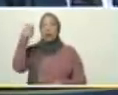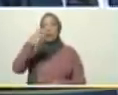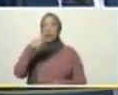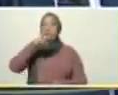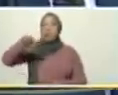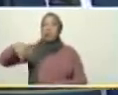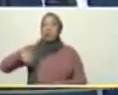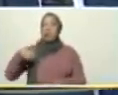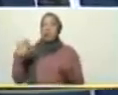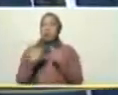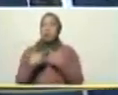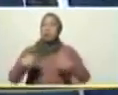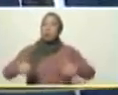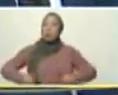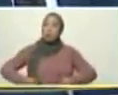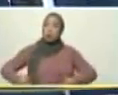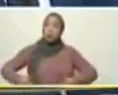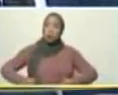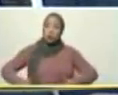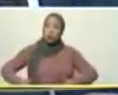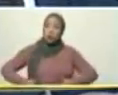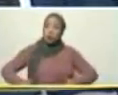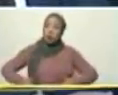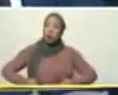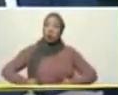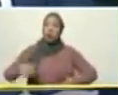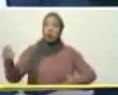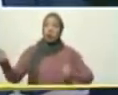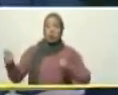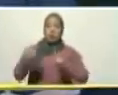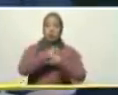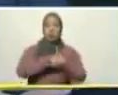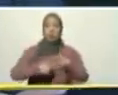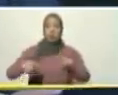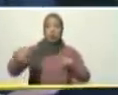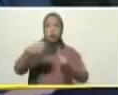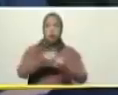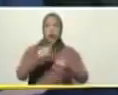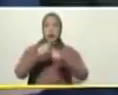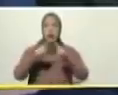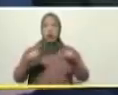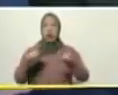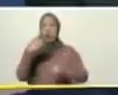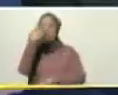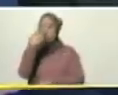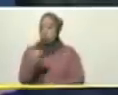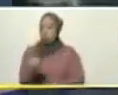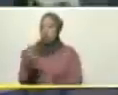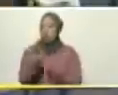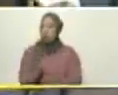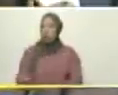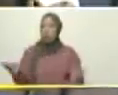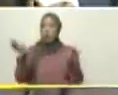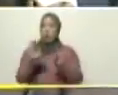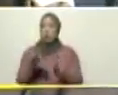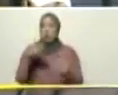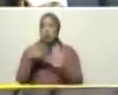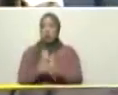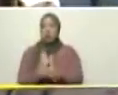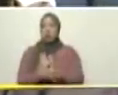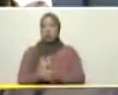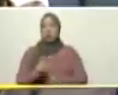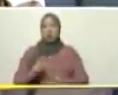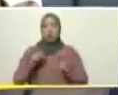haber sufrido y revertido precisamente un golpe fascista, pero que lamentablemente no es un golpe como